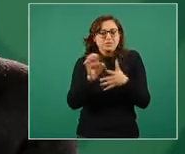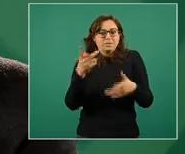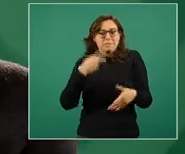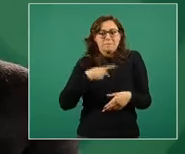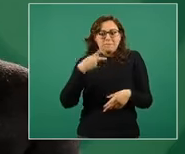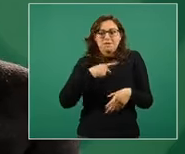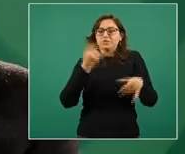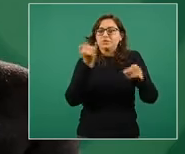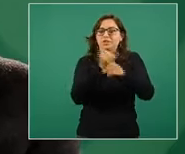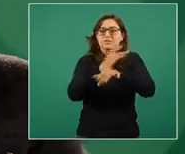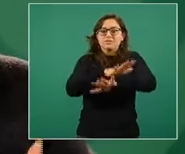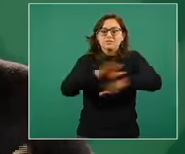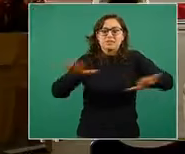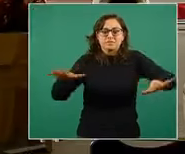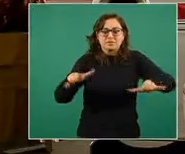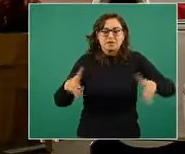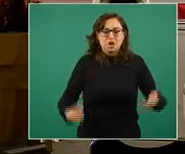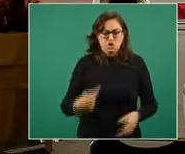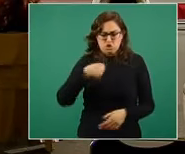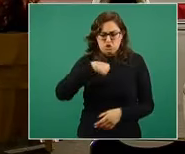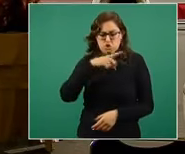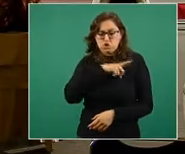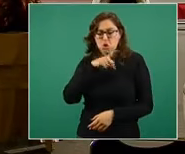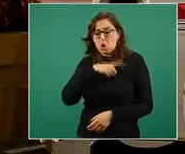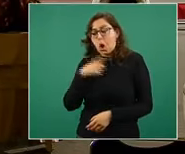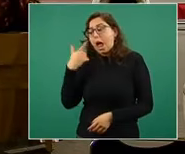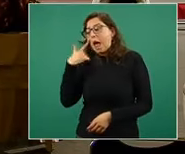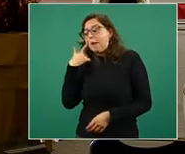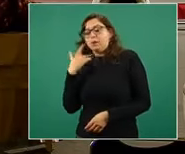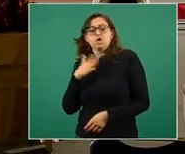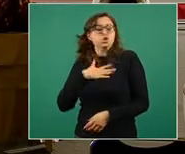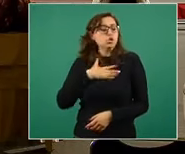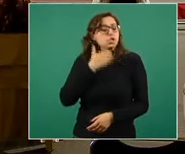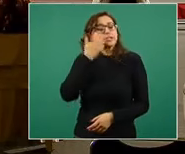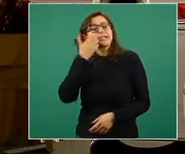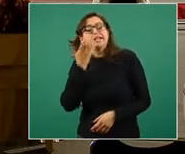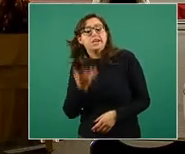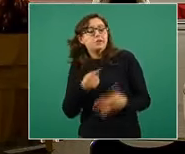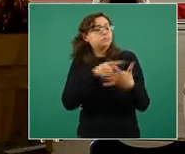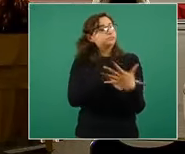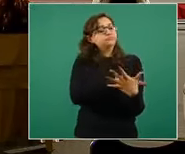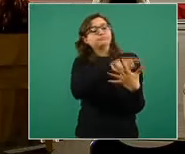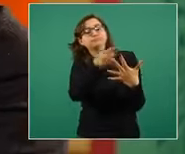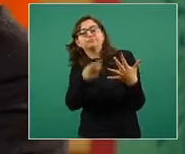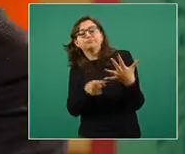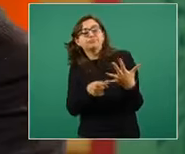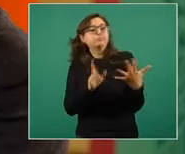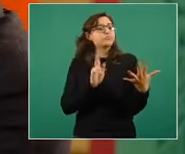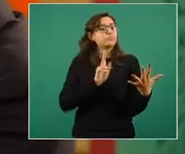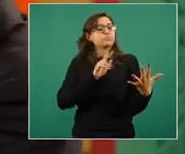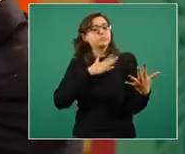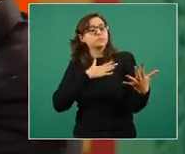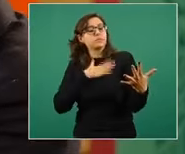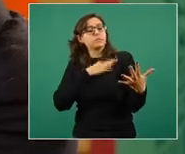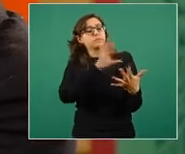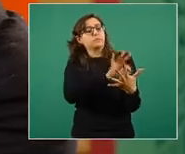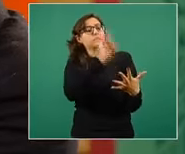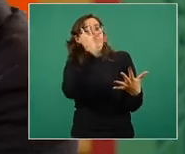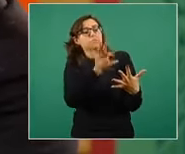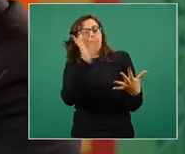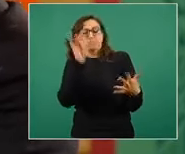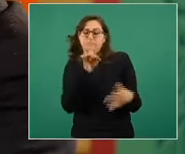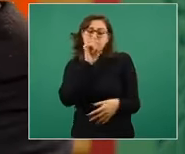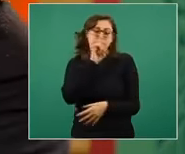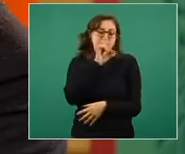tiene que considerarla por sí misma o un proveedor de salud independiente, un médico o médica por sí misma, no tiene que leer las